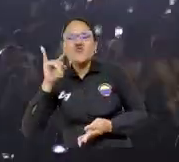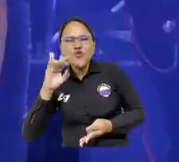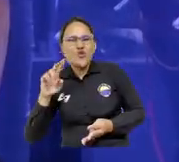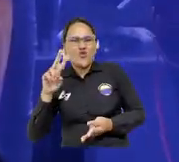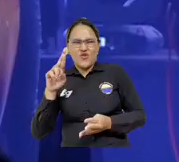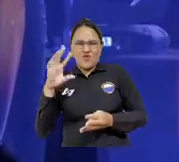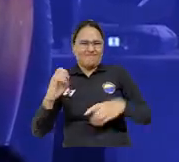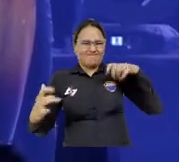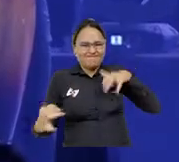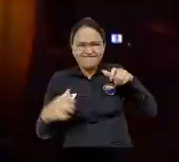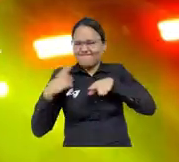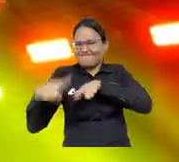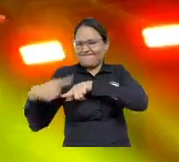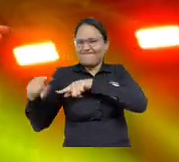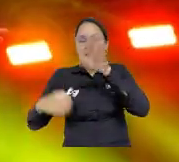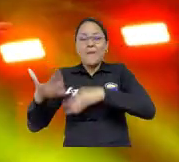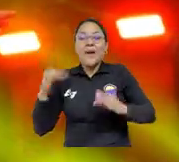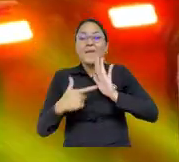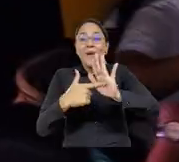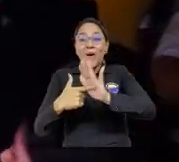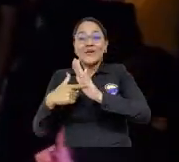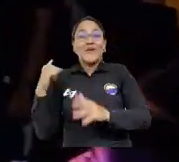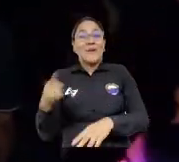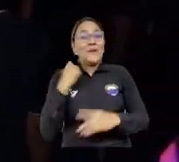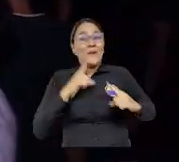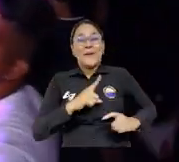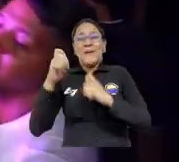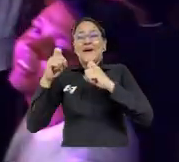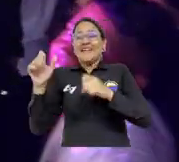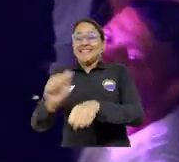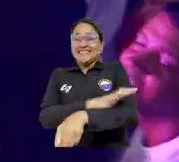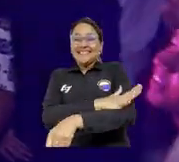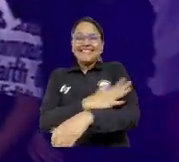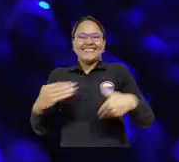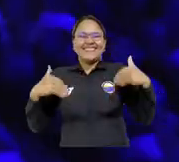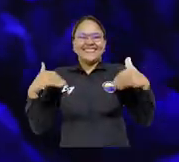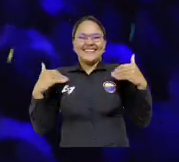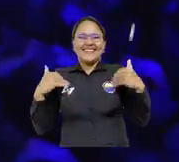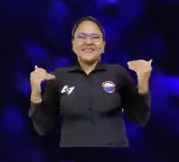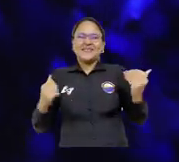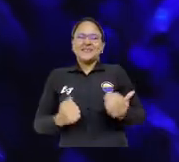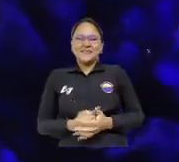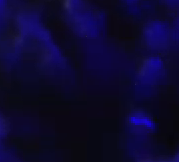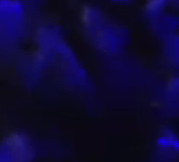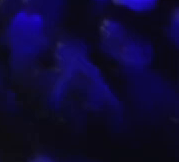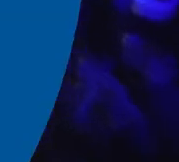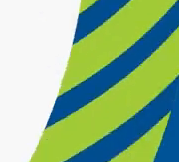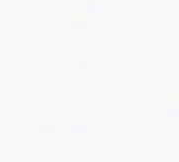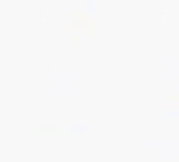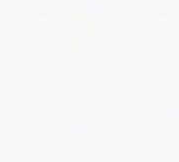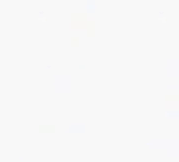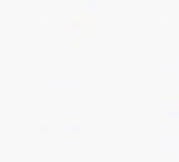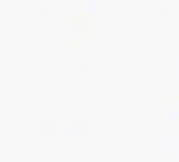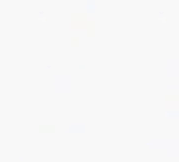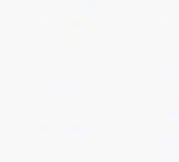Churo Díaz. Un concierto para todos los gustos con el que finalizó este viaje de miles de sensaciones.